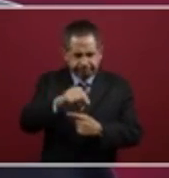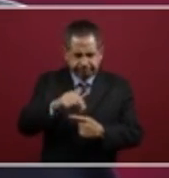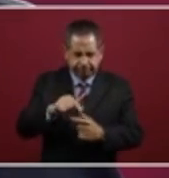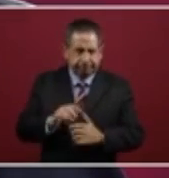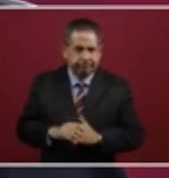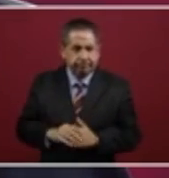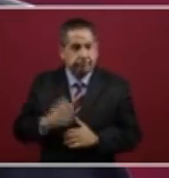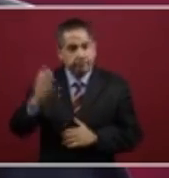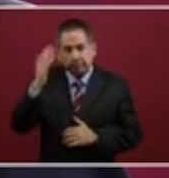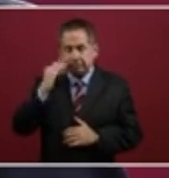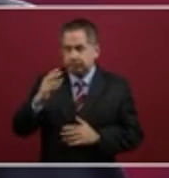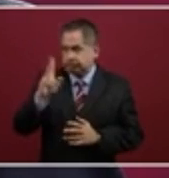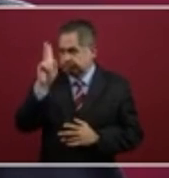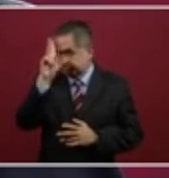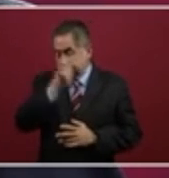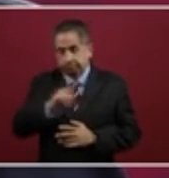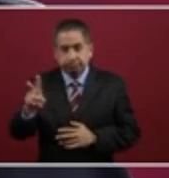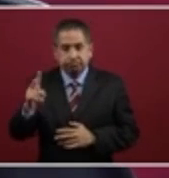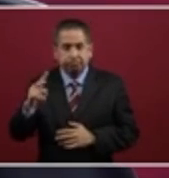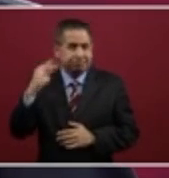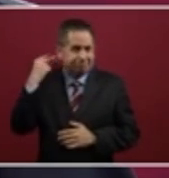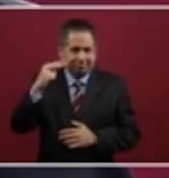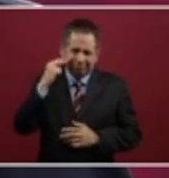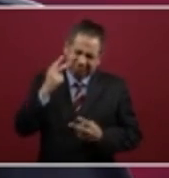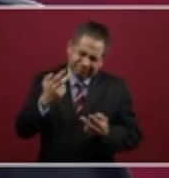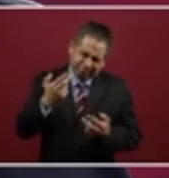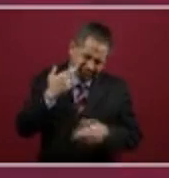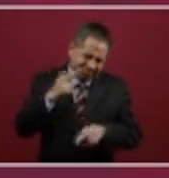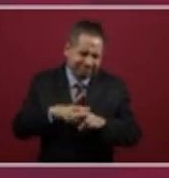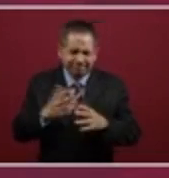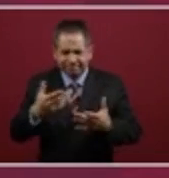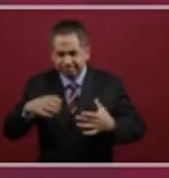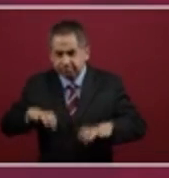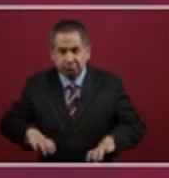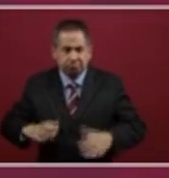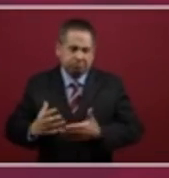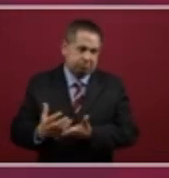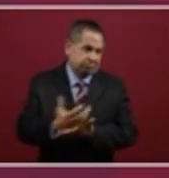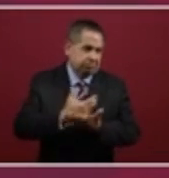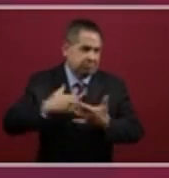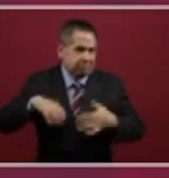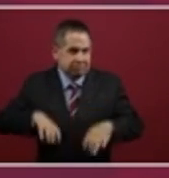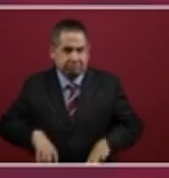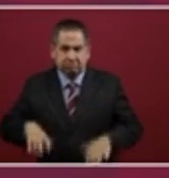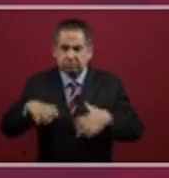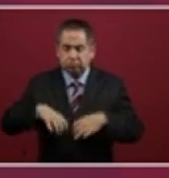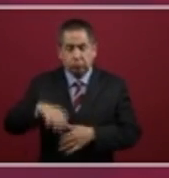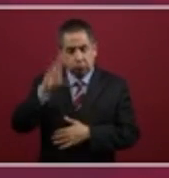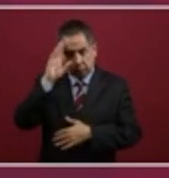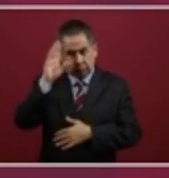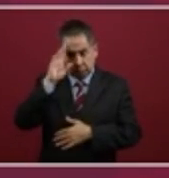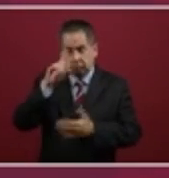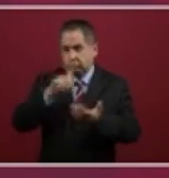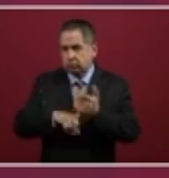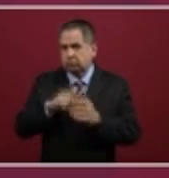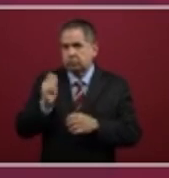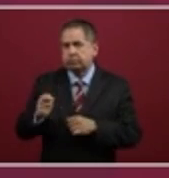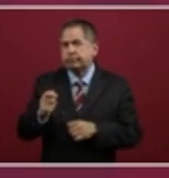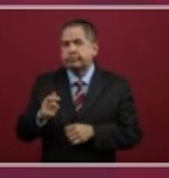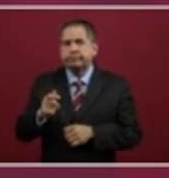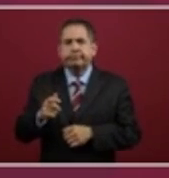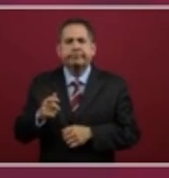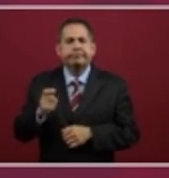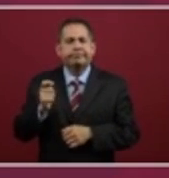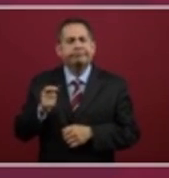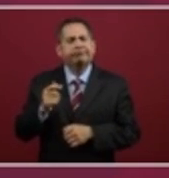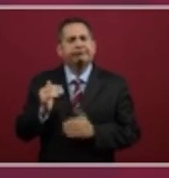se dedicaban a robar a manos llenas, me refiero a los